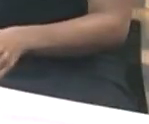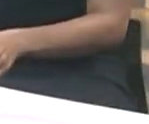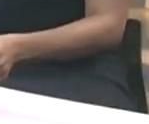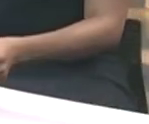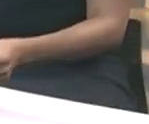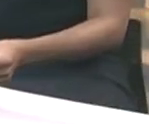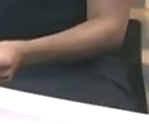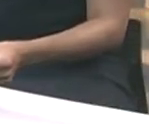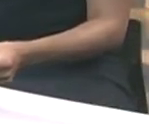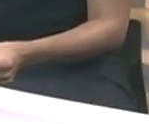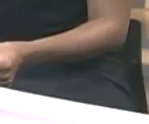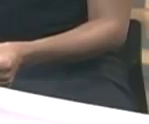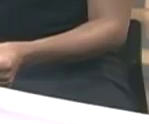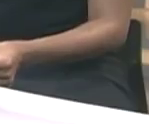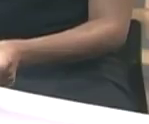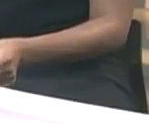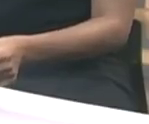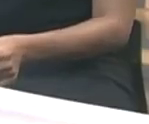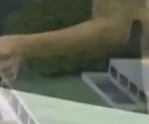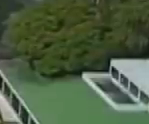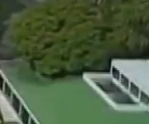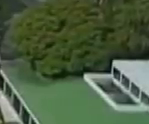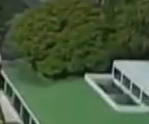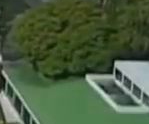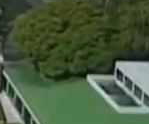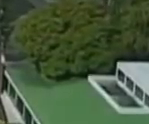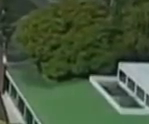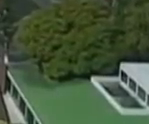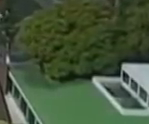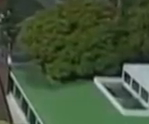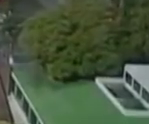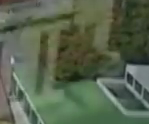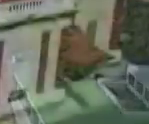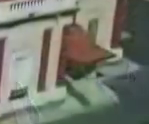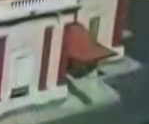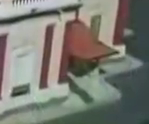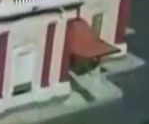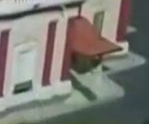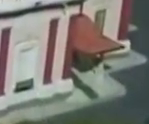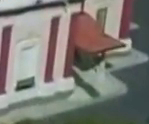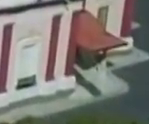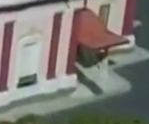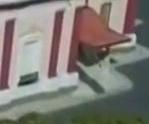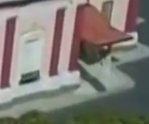3:14 minutos de la tarde, hacemos un contacto en vivo y directo al Palacio de Miraflores. Importante información se genera.